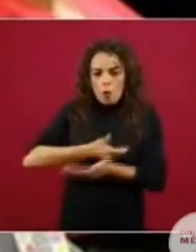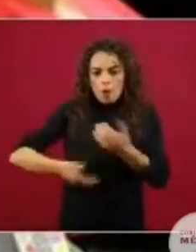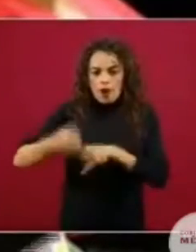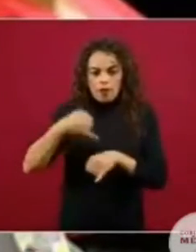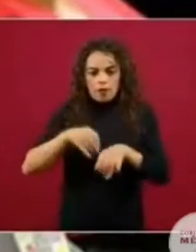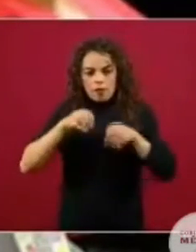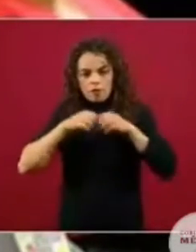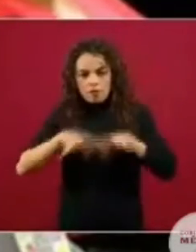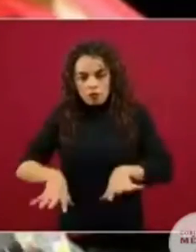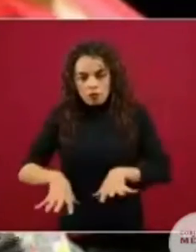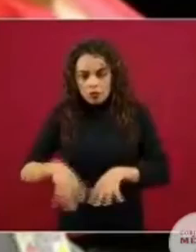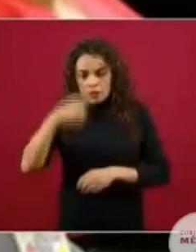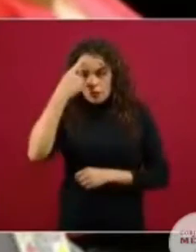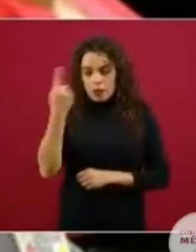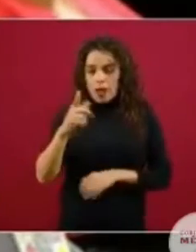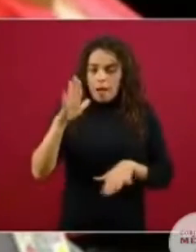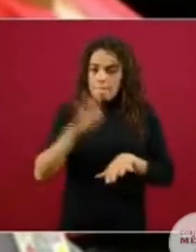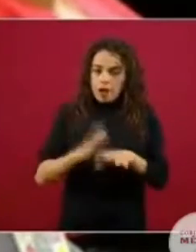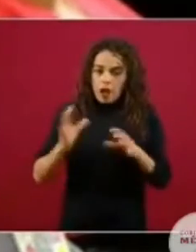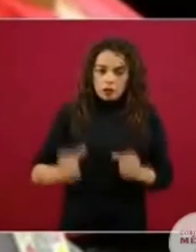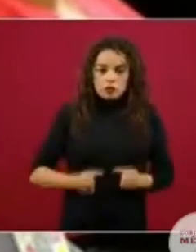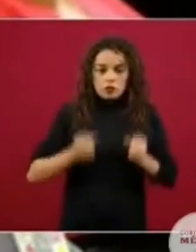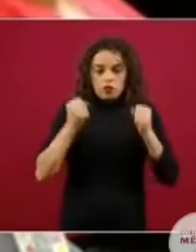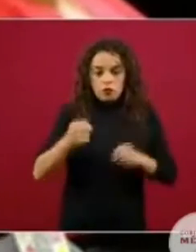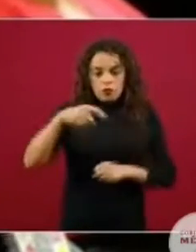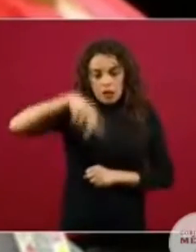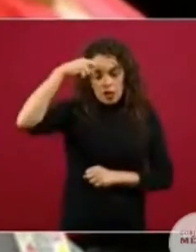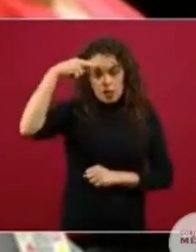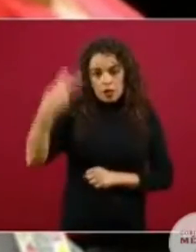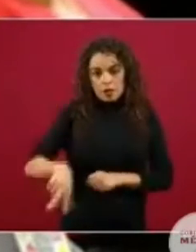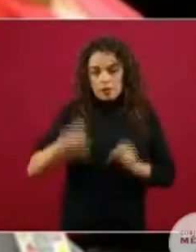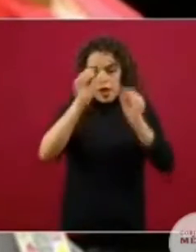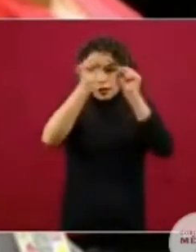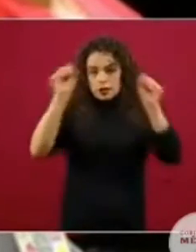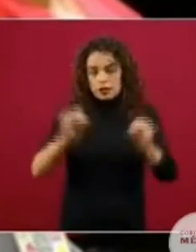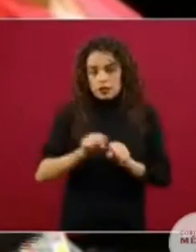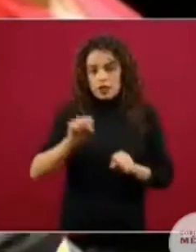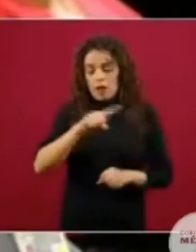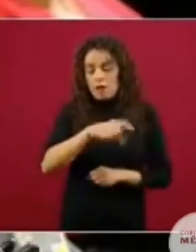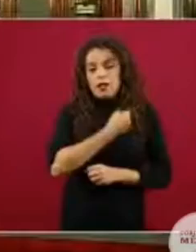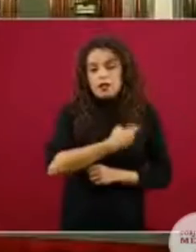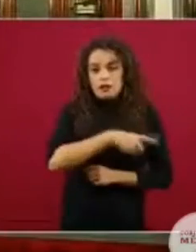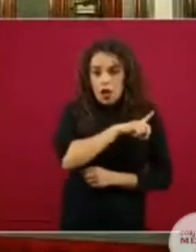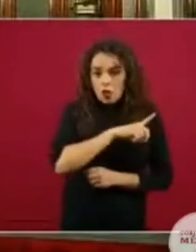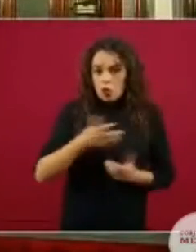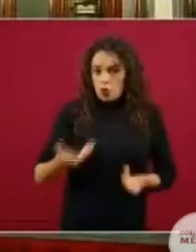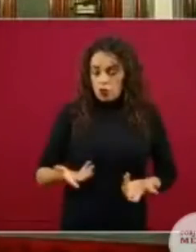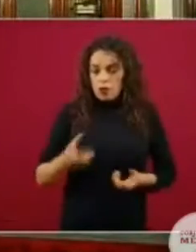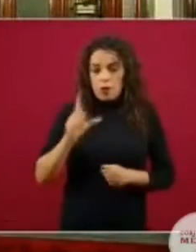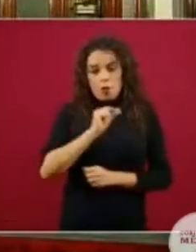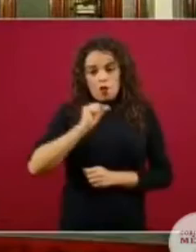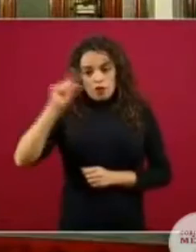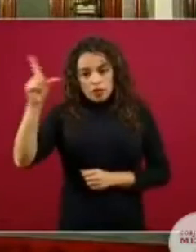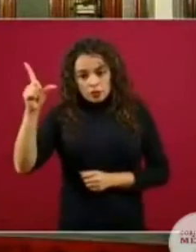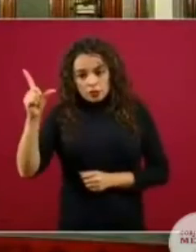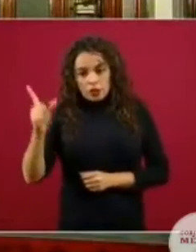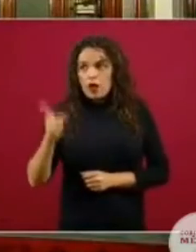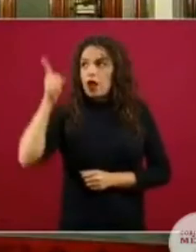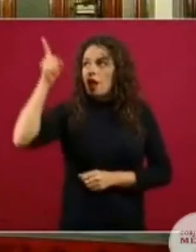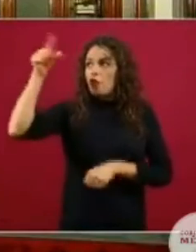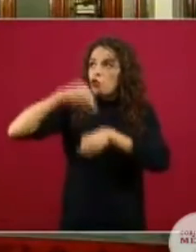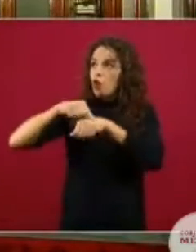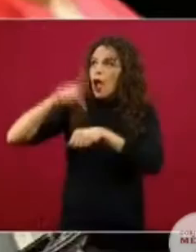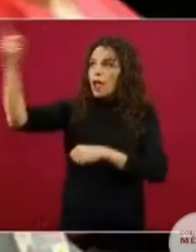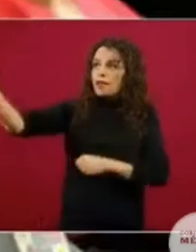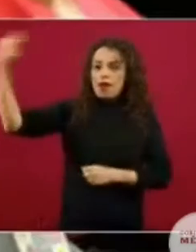para fortalecer los sistemas de salud de nuestro país tanto los profesionales intercambios de puestos así que médicos de allá para